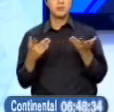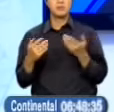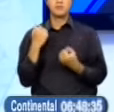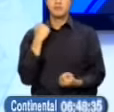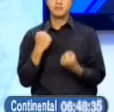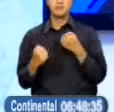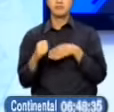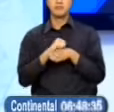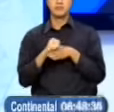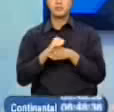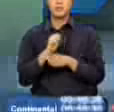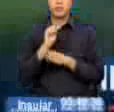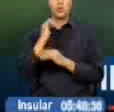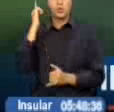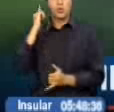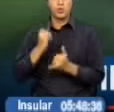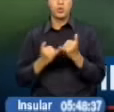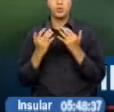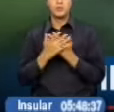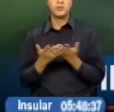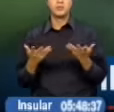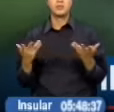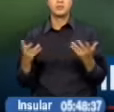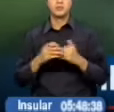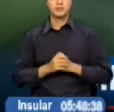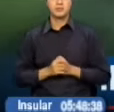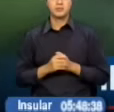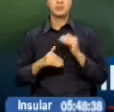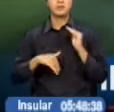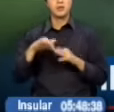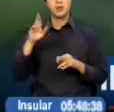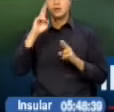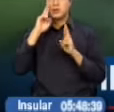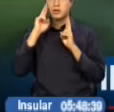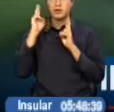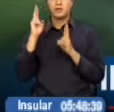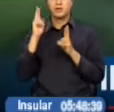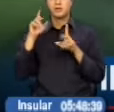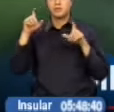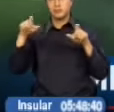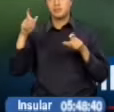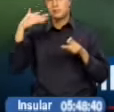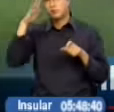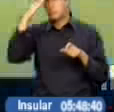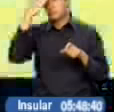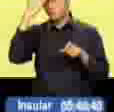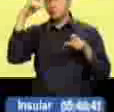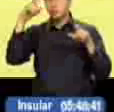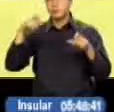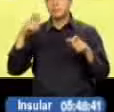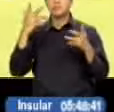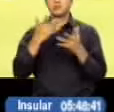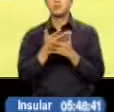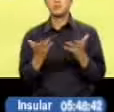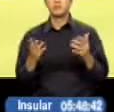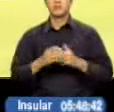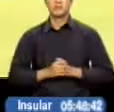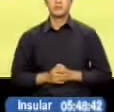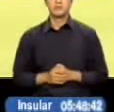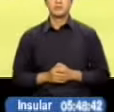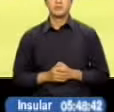entrenamiento de ecuador el último en el estadio olímpico atahualpa el más que el reconocimiento de la cancha que la conocen tiene en definitiva